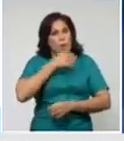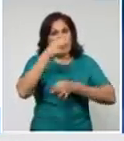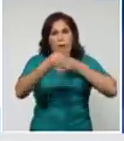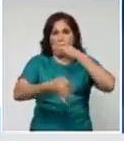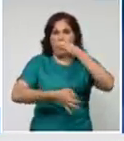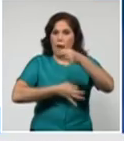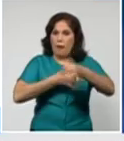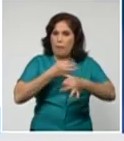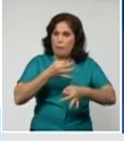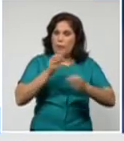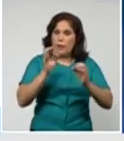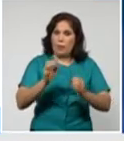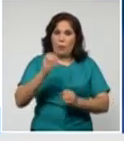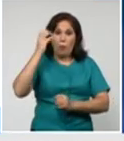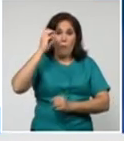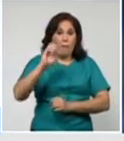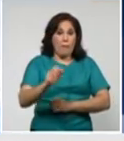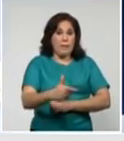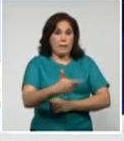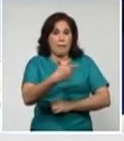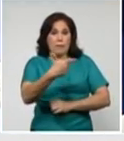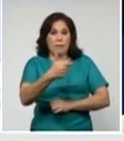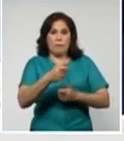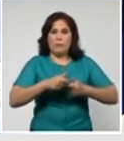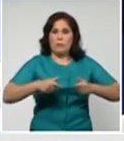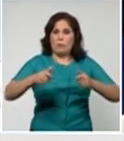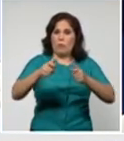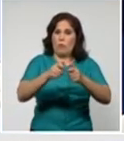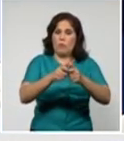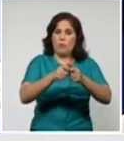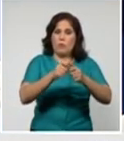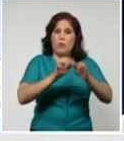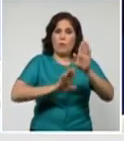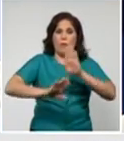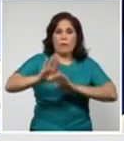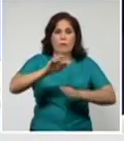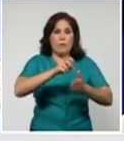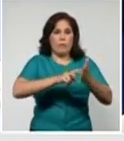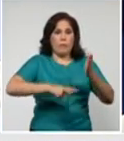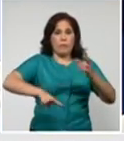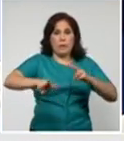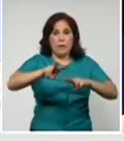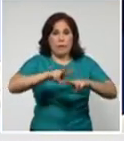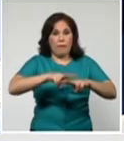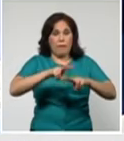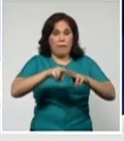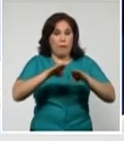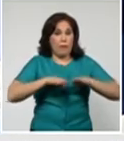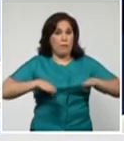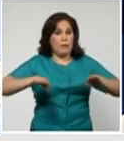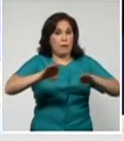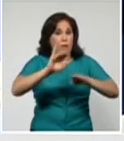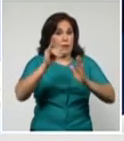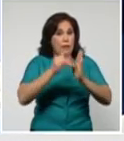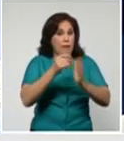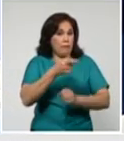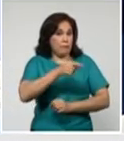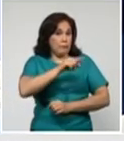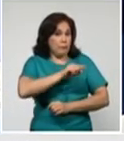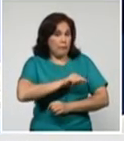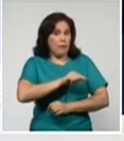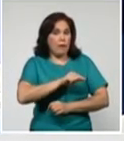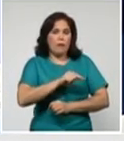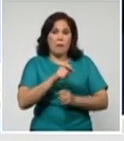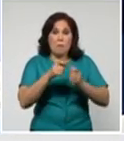expresaba el vicepresidente del Consejo de Defensa Provincial de La Habana en la mesa redonda, una muy